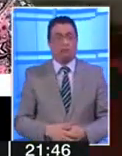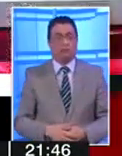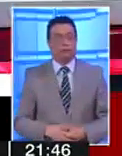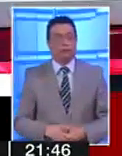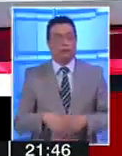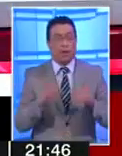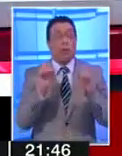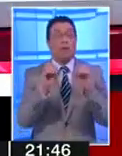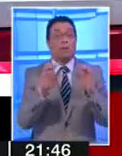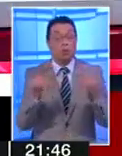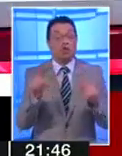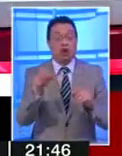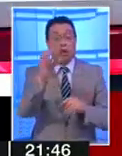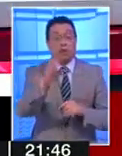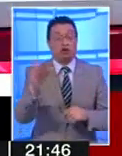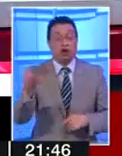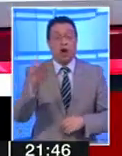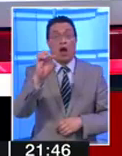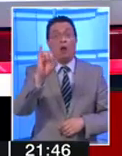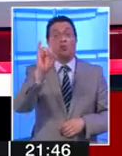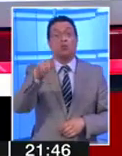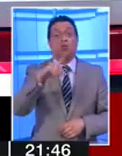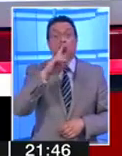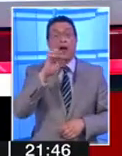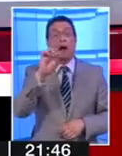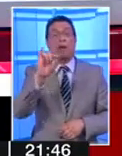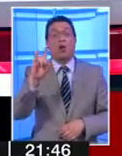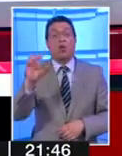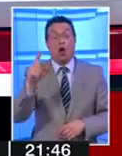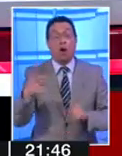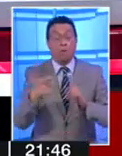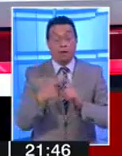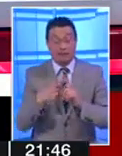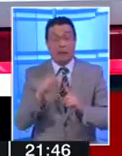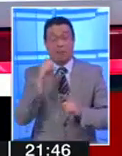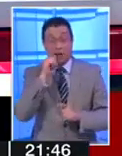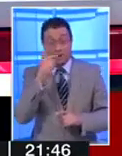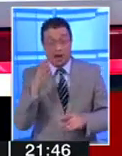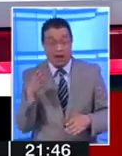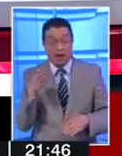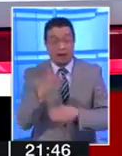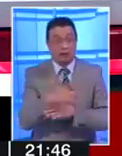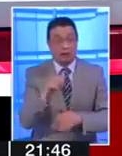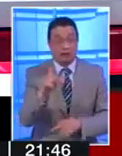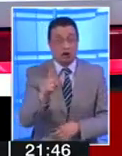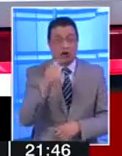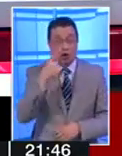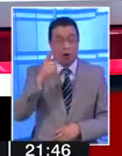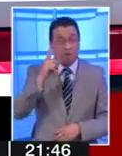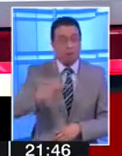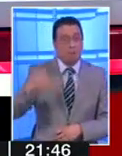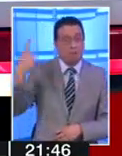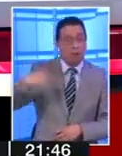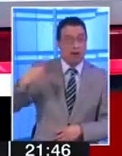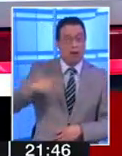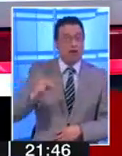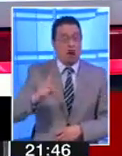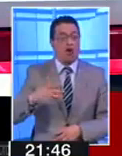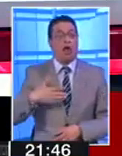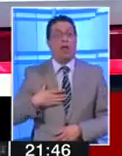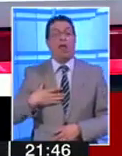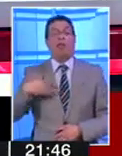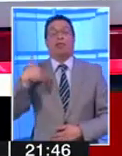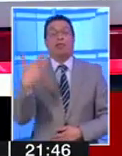Muchas de las personas que están en Punta Peuco y algunas de las que participarían eventualmente en nuestra ceremonia mañana no son personas que hayan recibido órdenes, son personas que